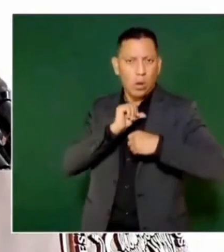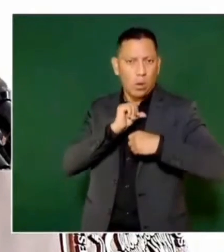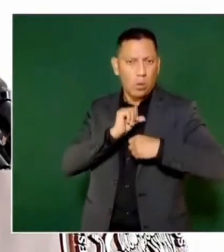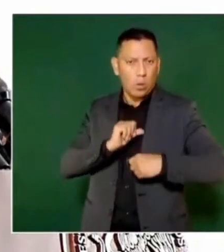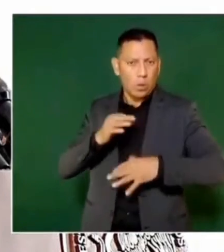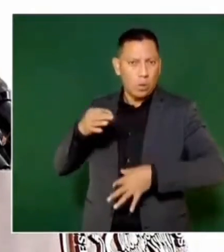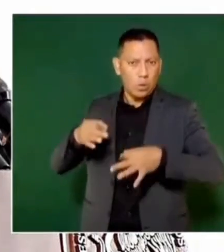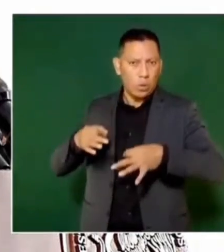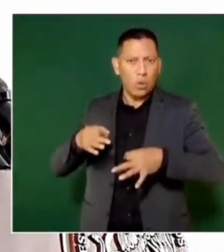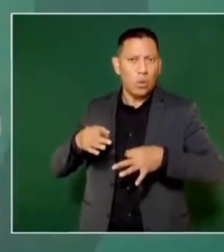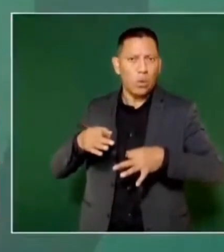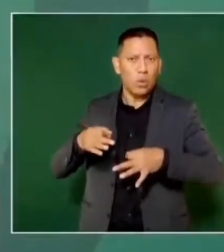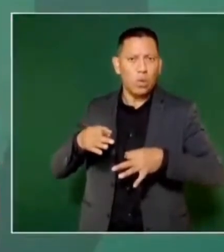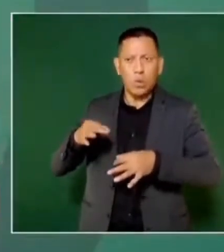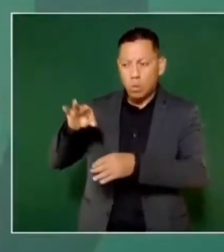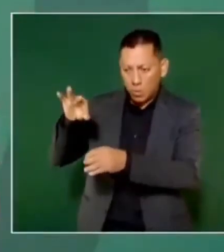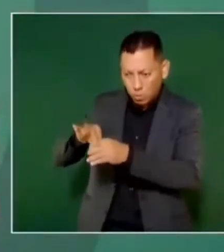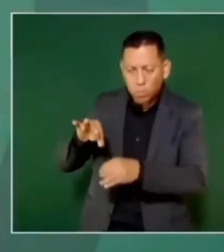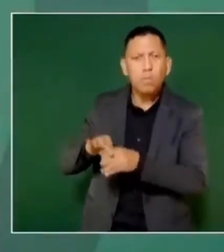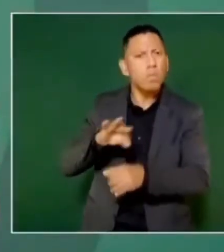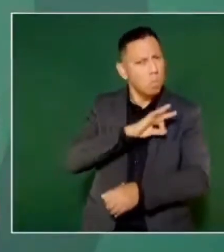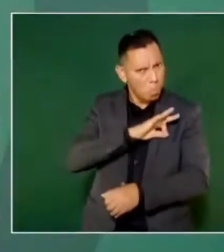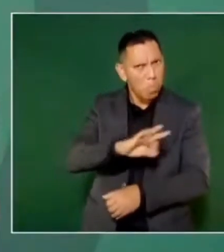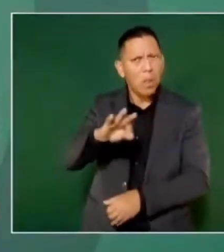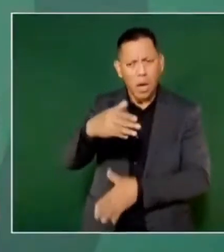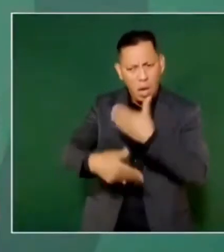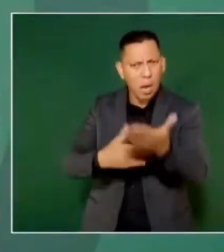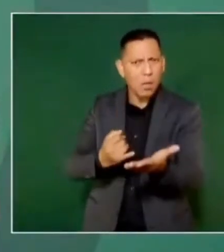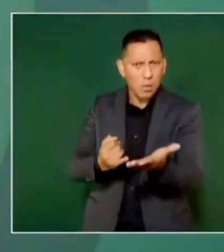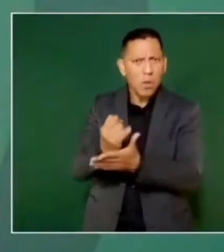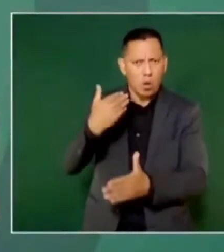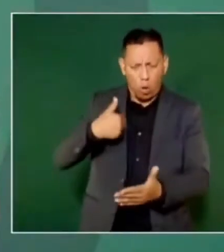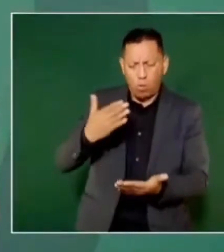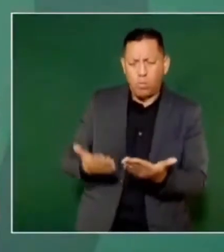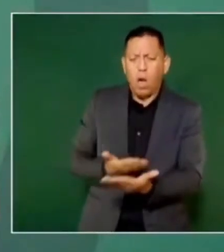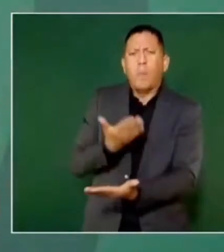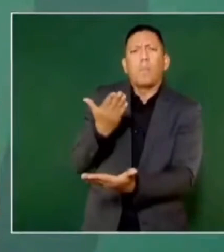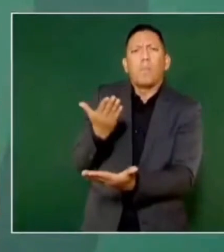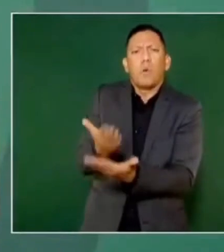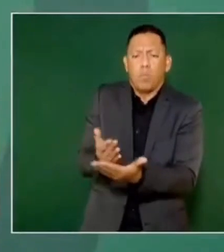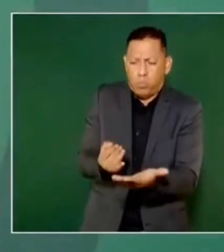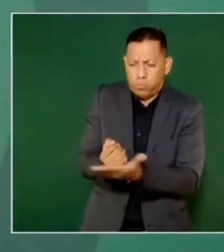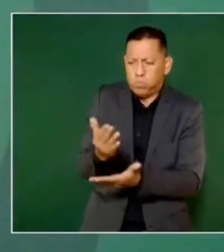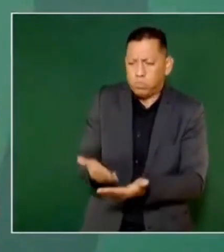Lo más pronto posible, este año, voy a enviar la iniciativa,